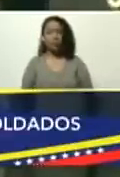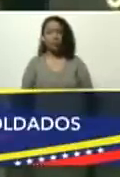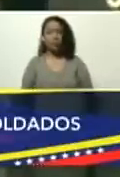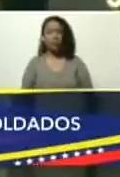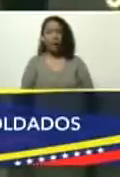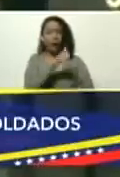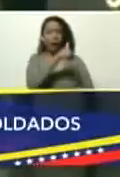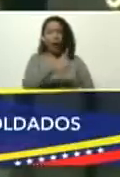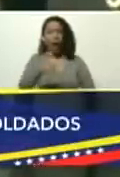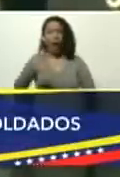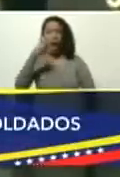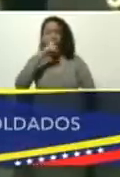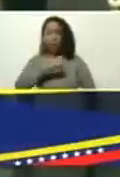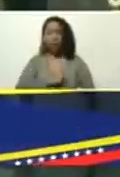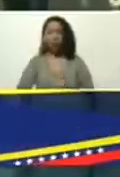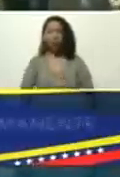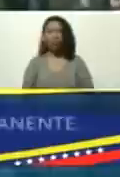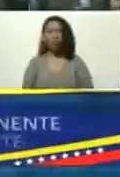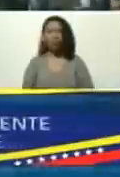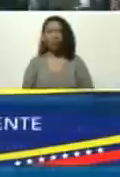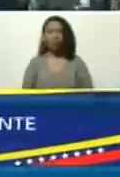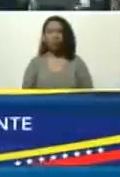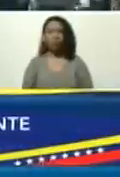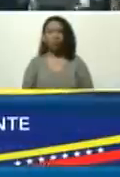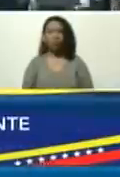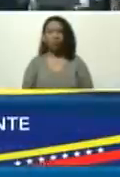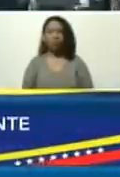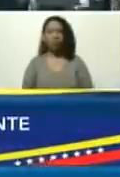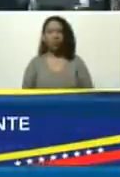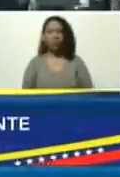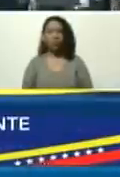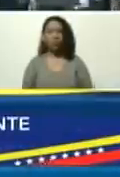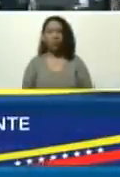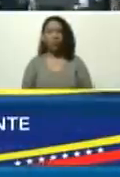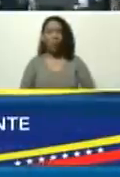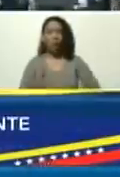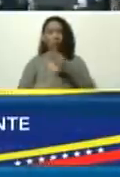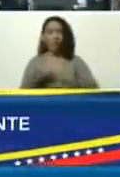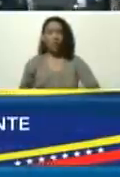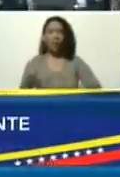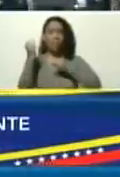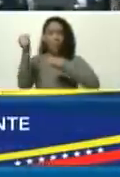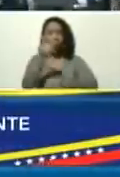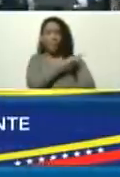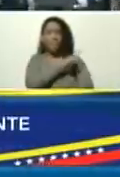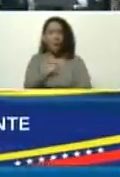Cada año, cuando se dan los relevos de mando,